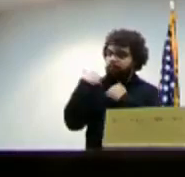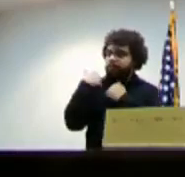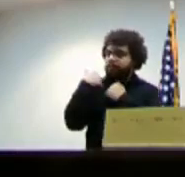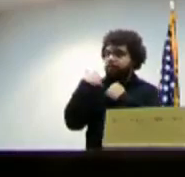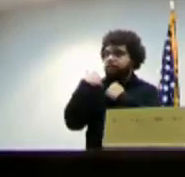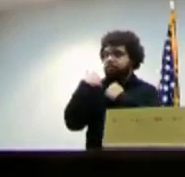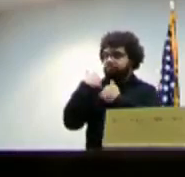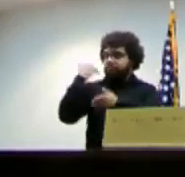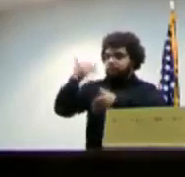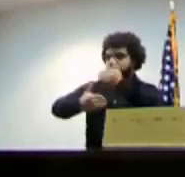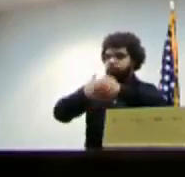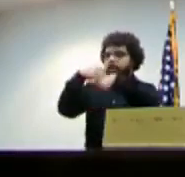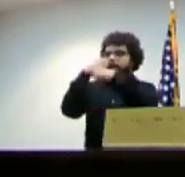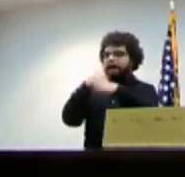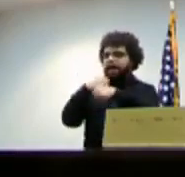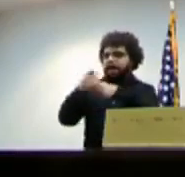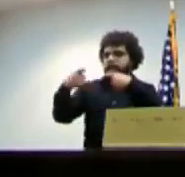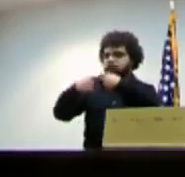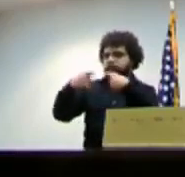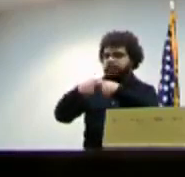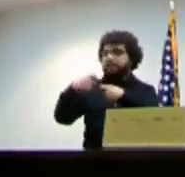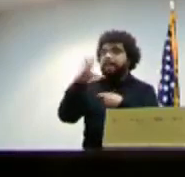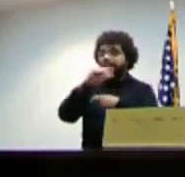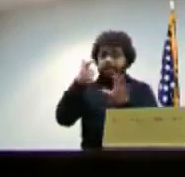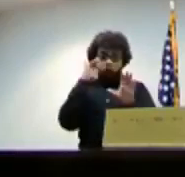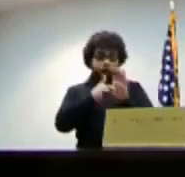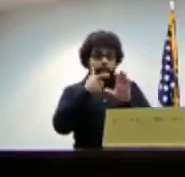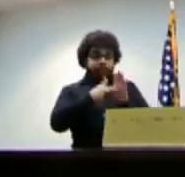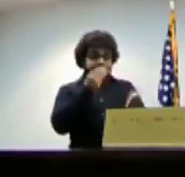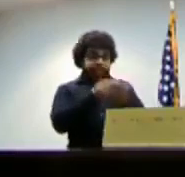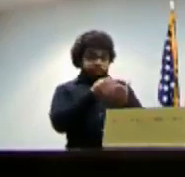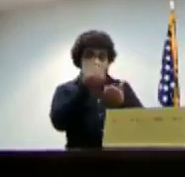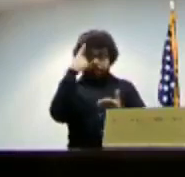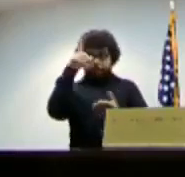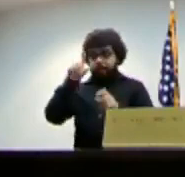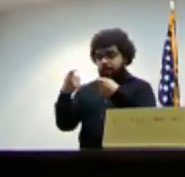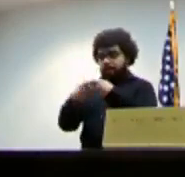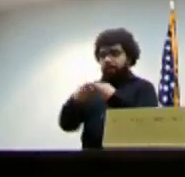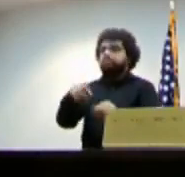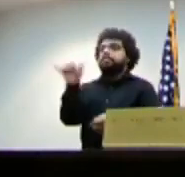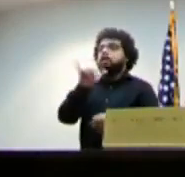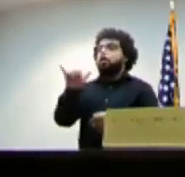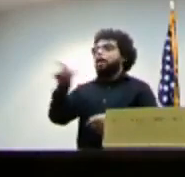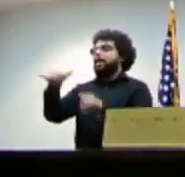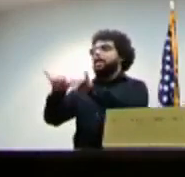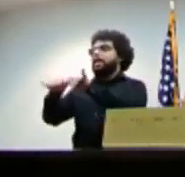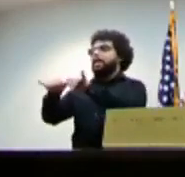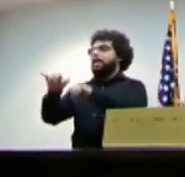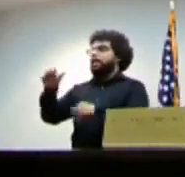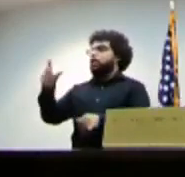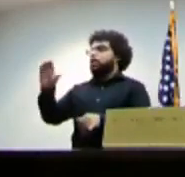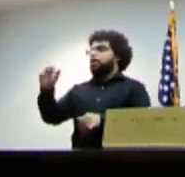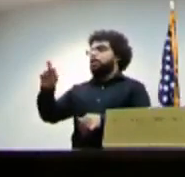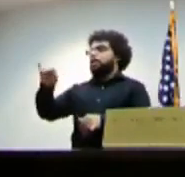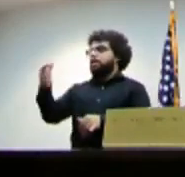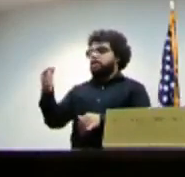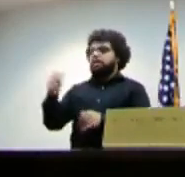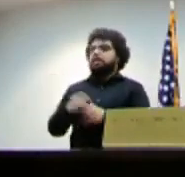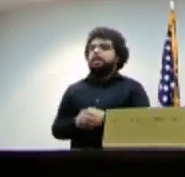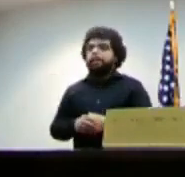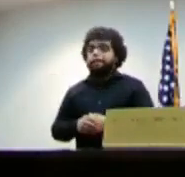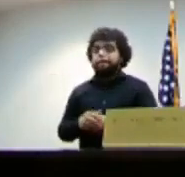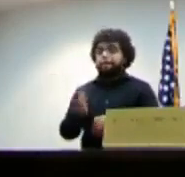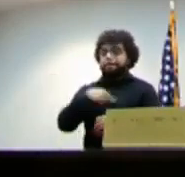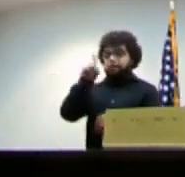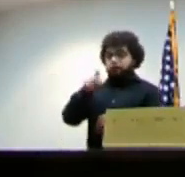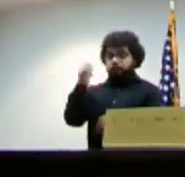generación y del combustible que se compra para la generación, igual que el ingeniero cree. La pregunta mía es, ¿ustedes están de acuerdo con